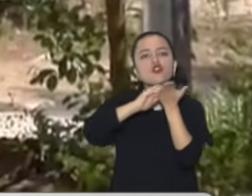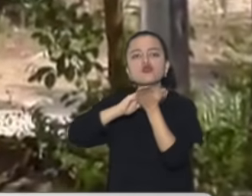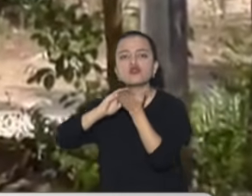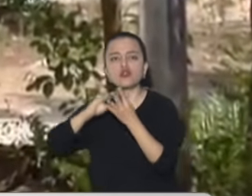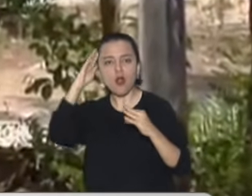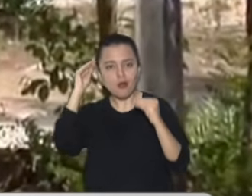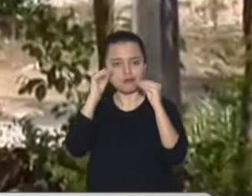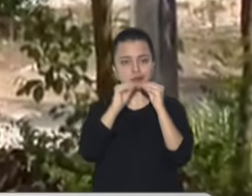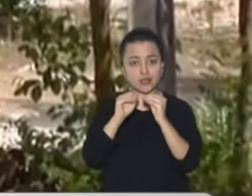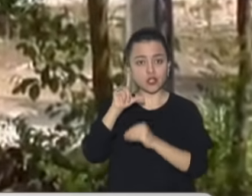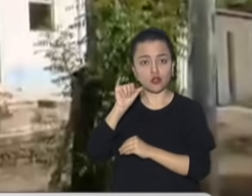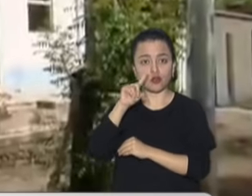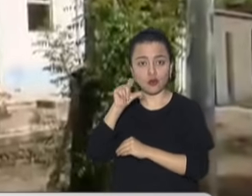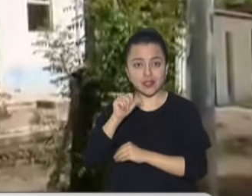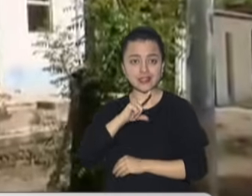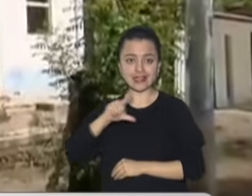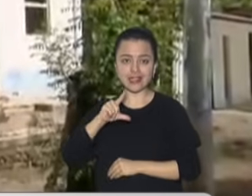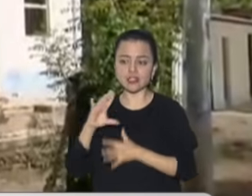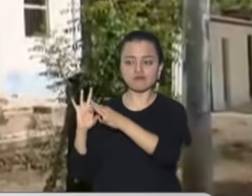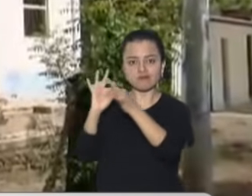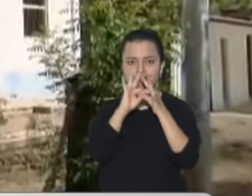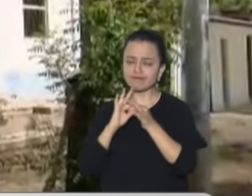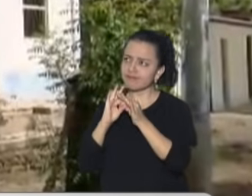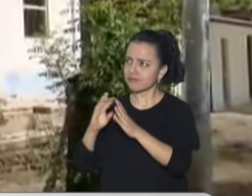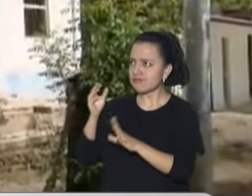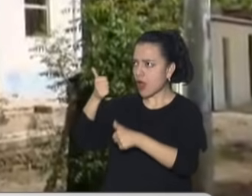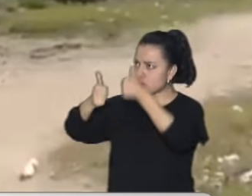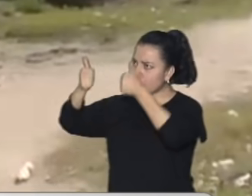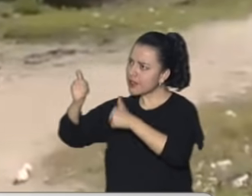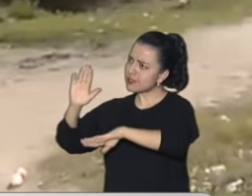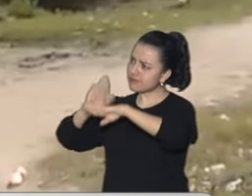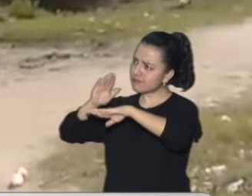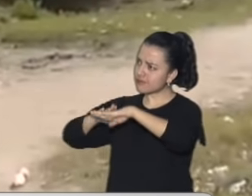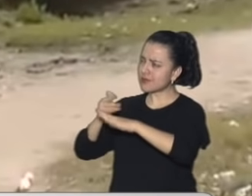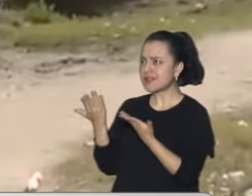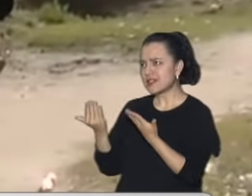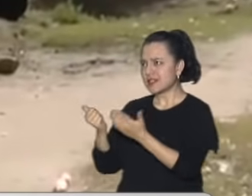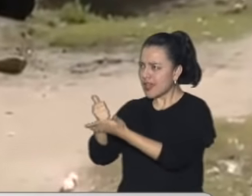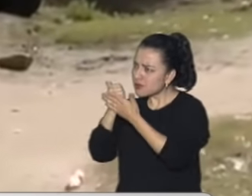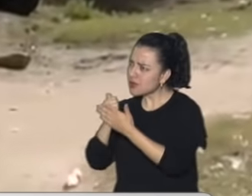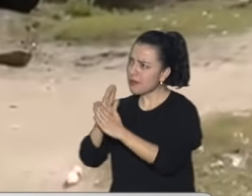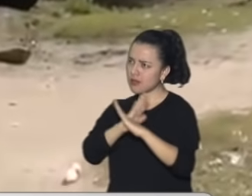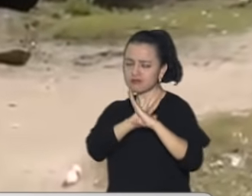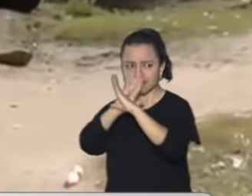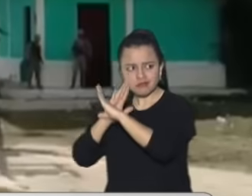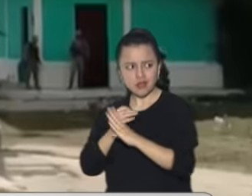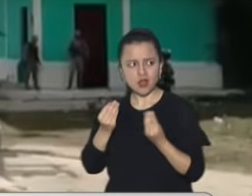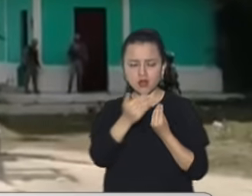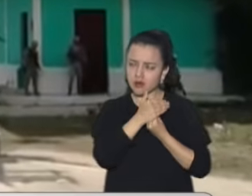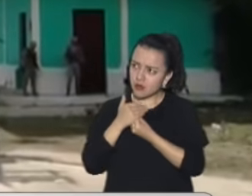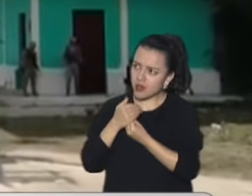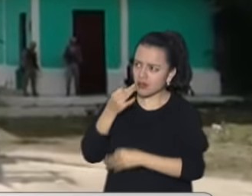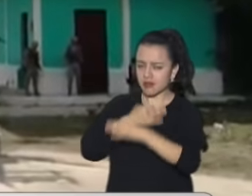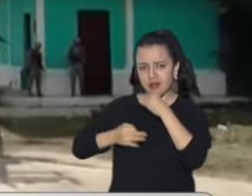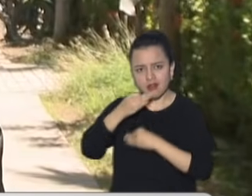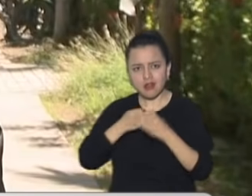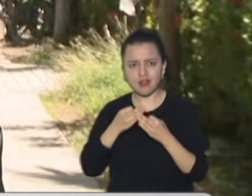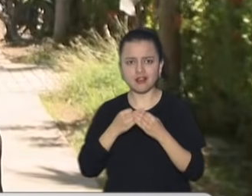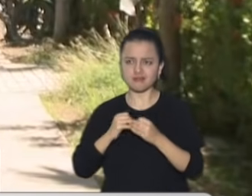Luis Torres. Los líderes pidieron a las autoridades garantías para la no repetición y asimismo el aumento del pie de